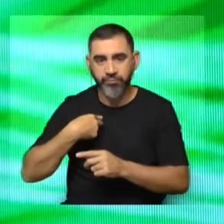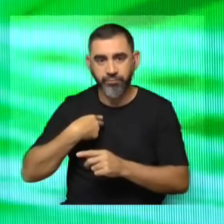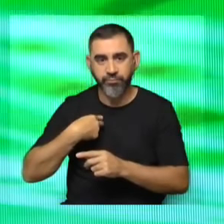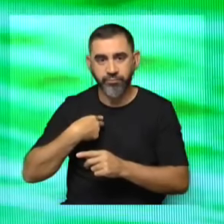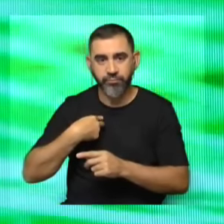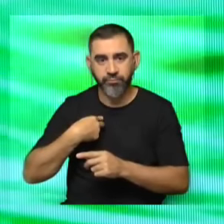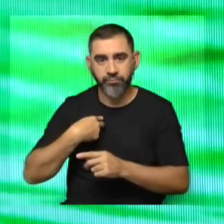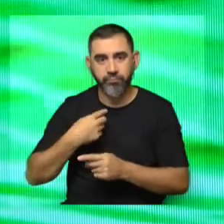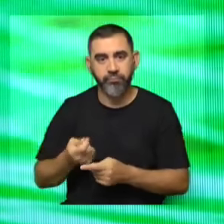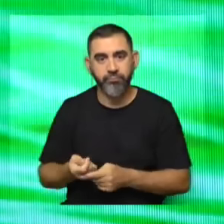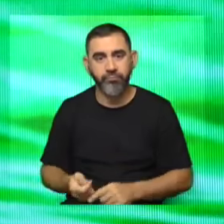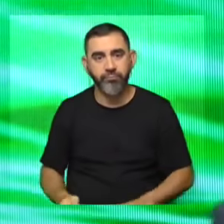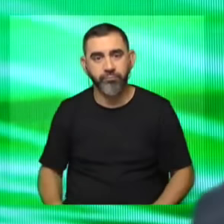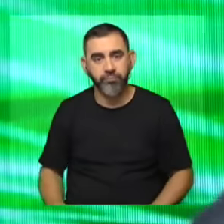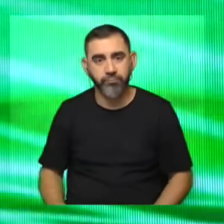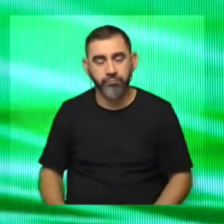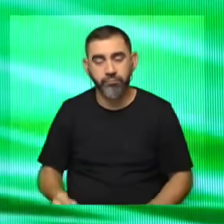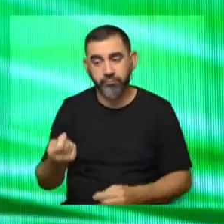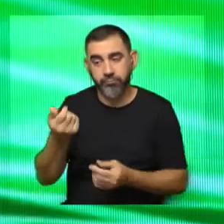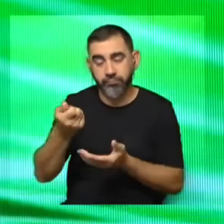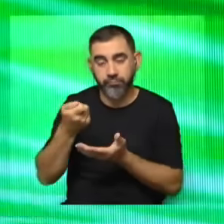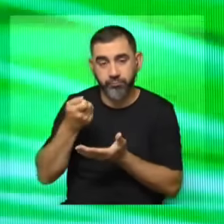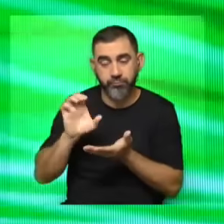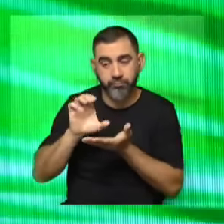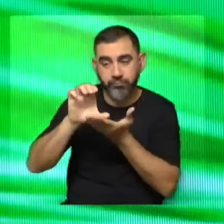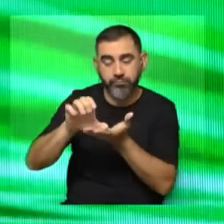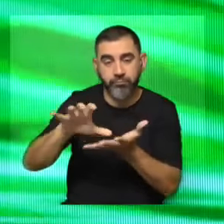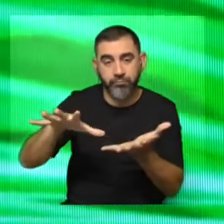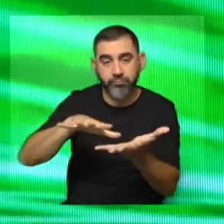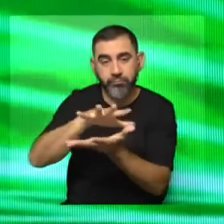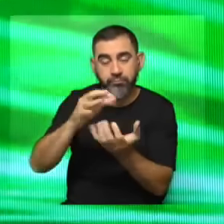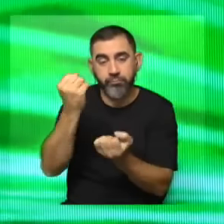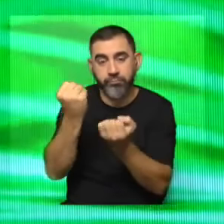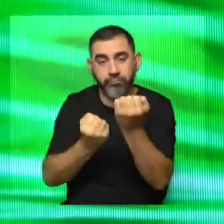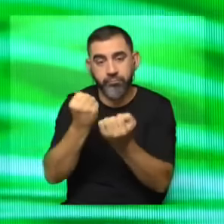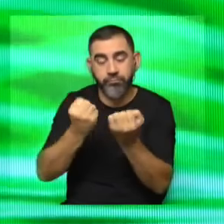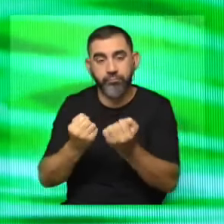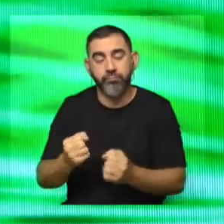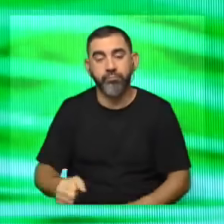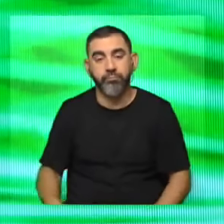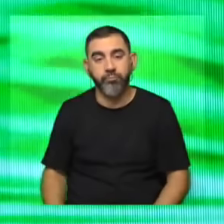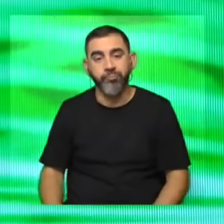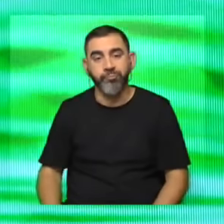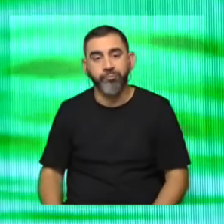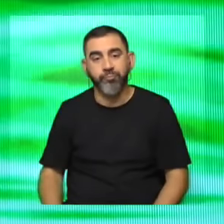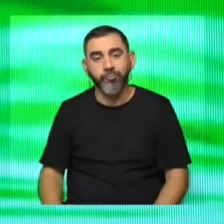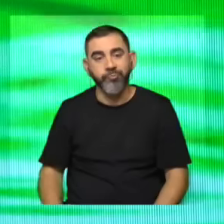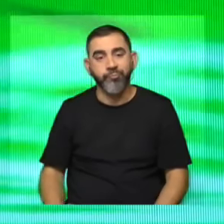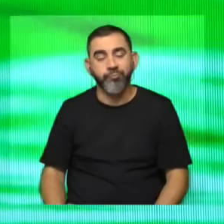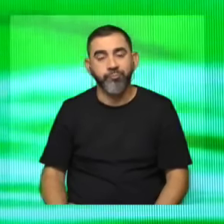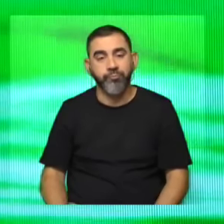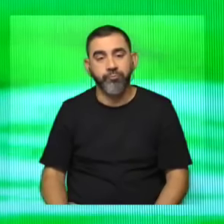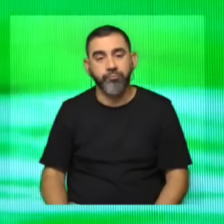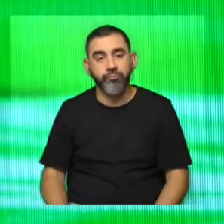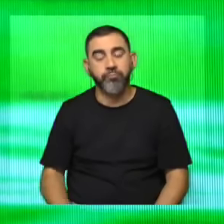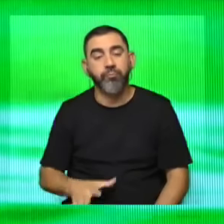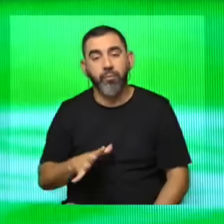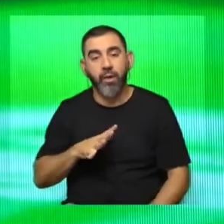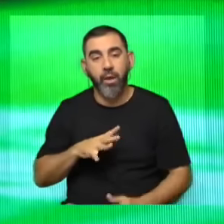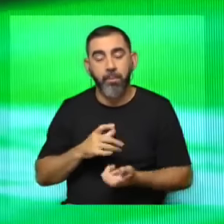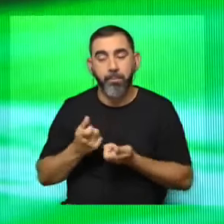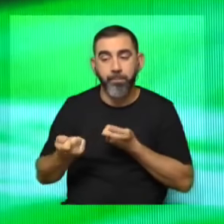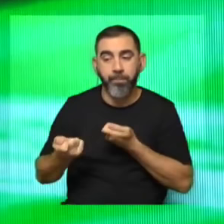con su con su capital digamos de la situación este económica que Se generó ahí Eso es lo que tenemos hasta ahora hubo presiones